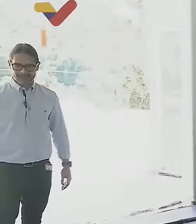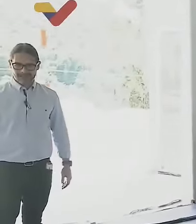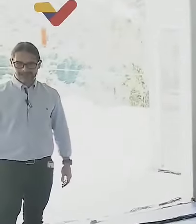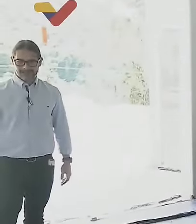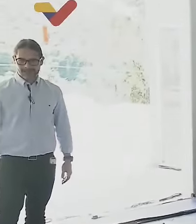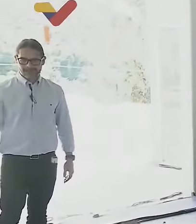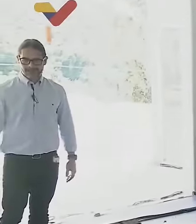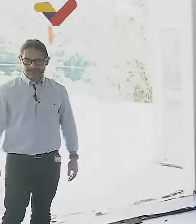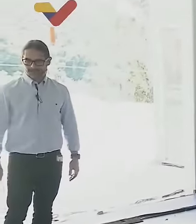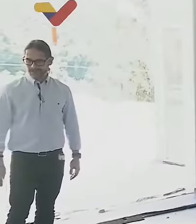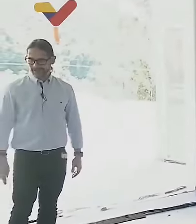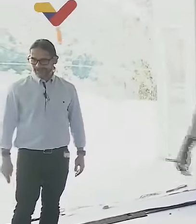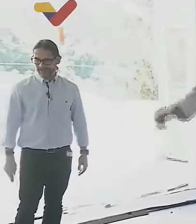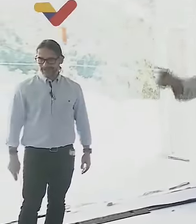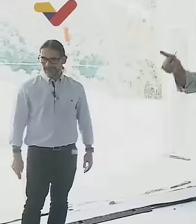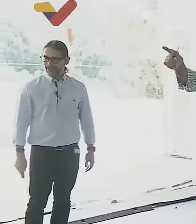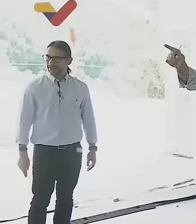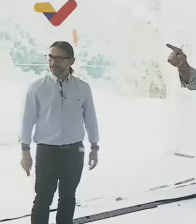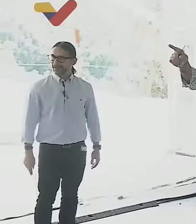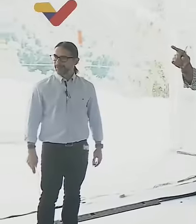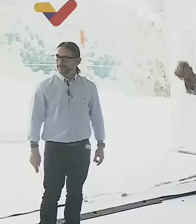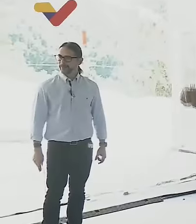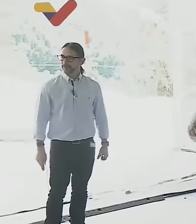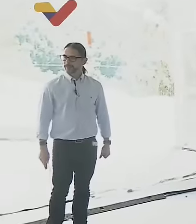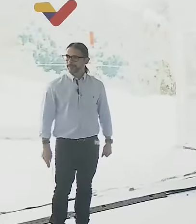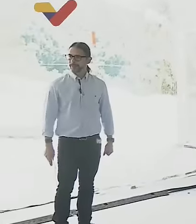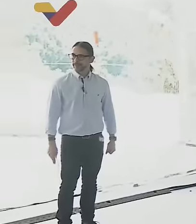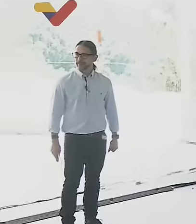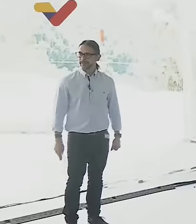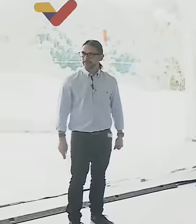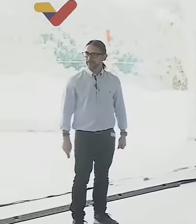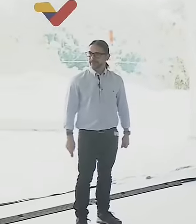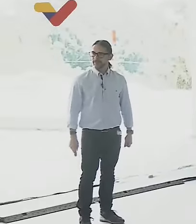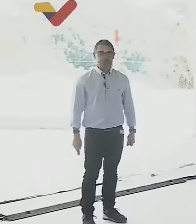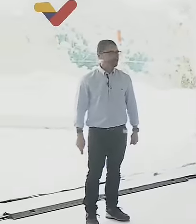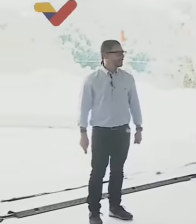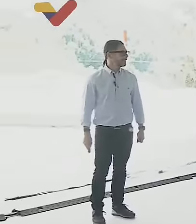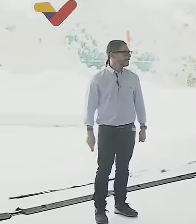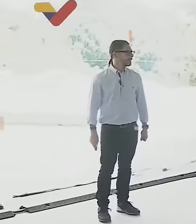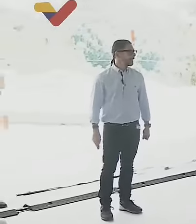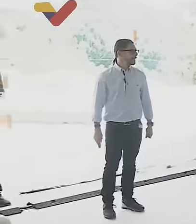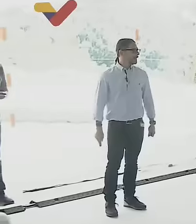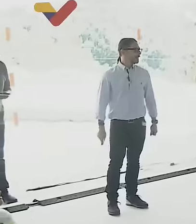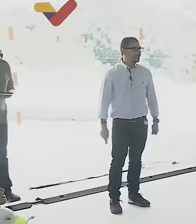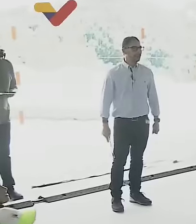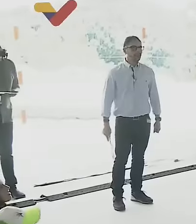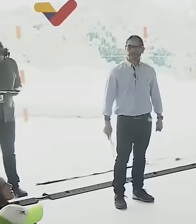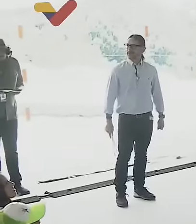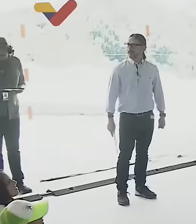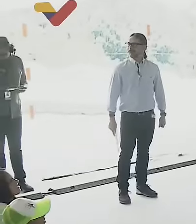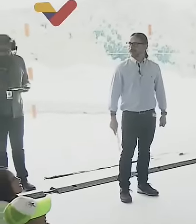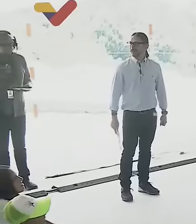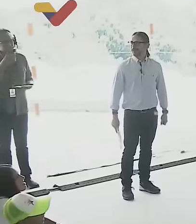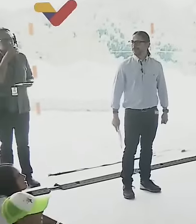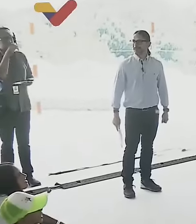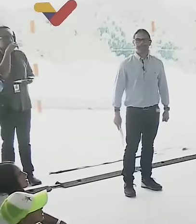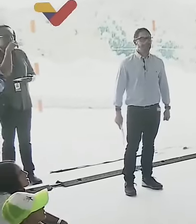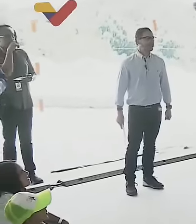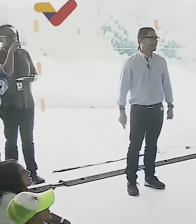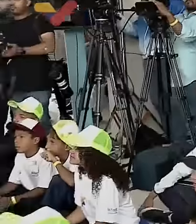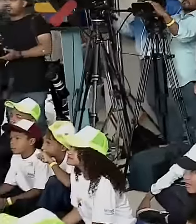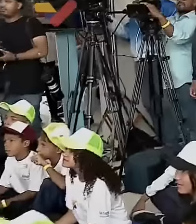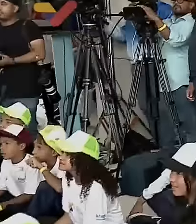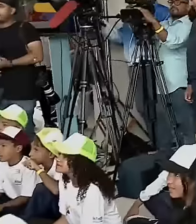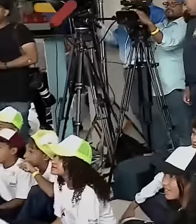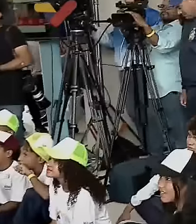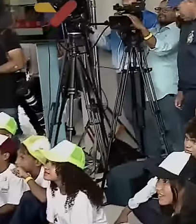futuro, ha dicho el presidente, avanza la independencia científica, tecnológica, en la innovación innovación, dar el empuje a Venezuela,